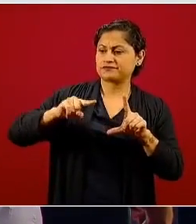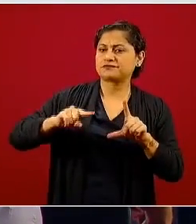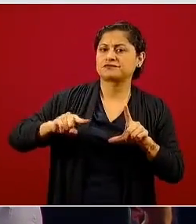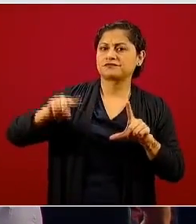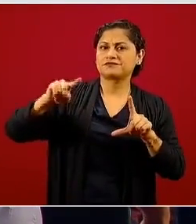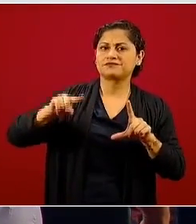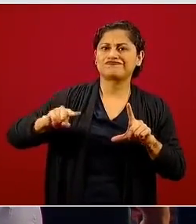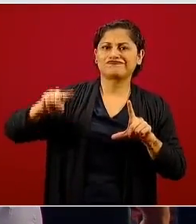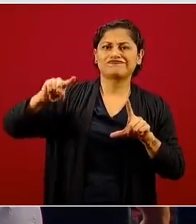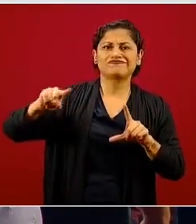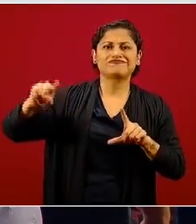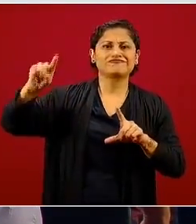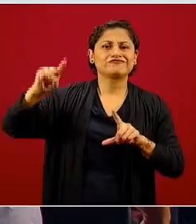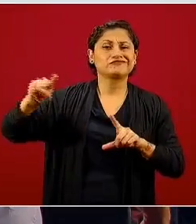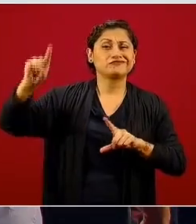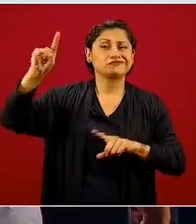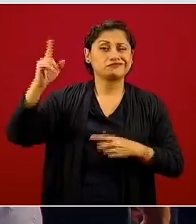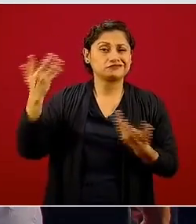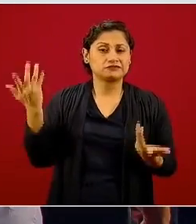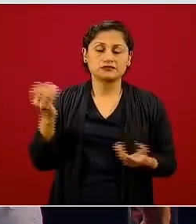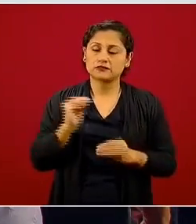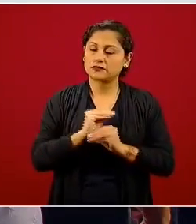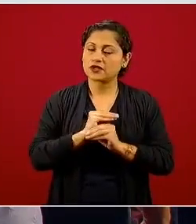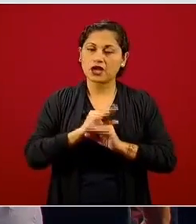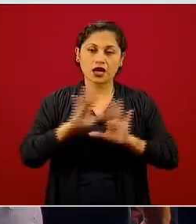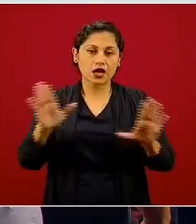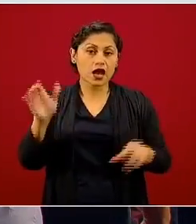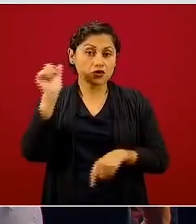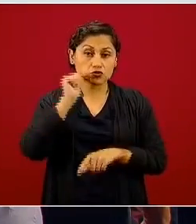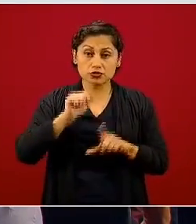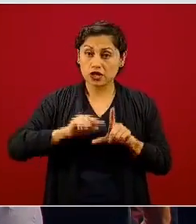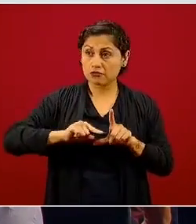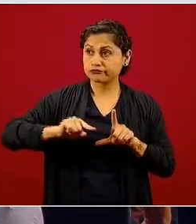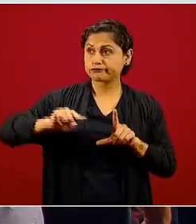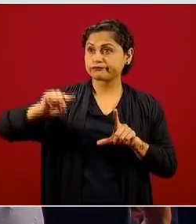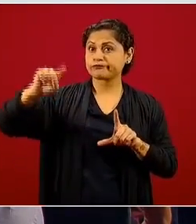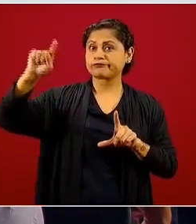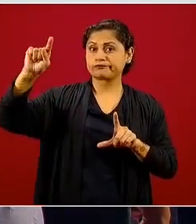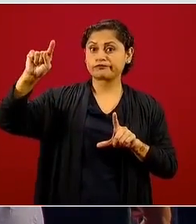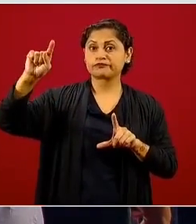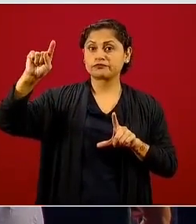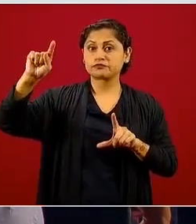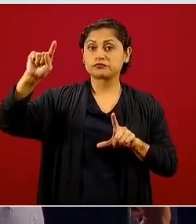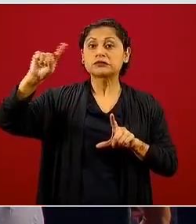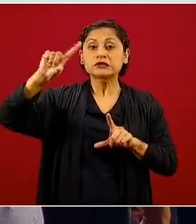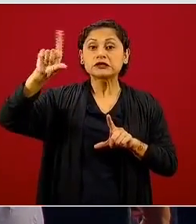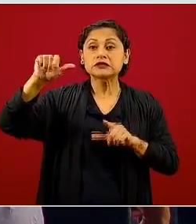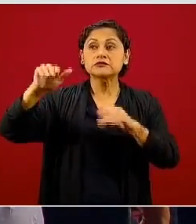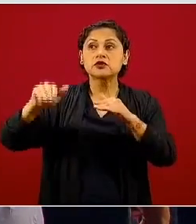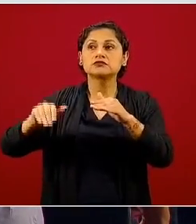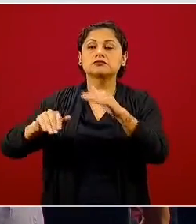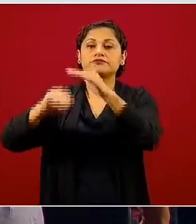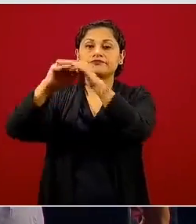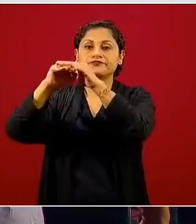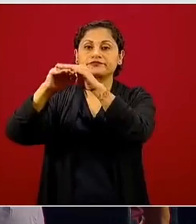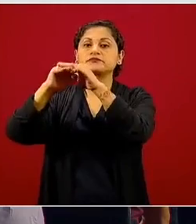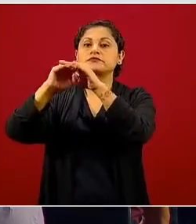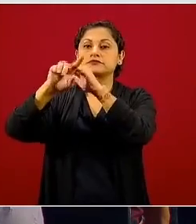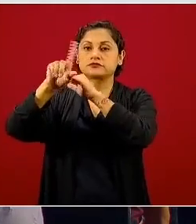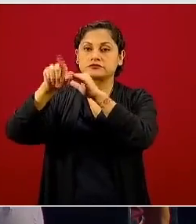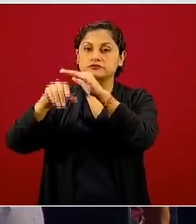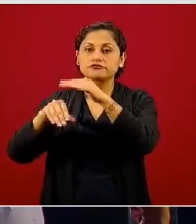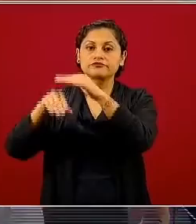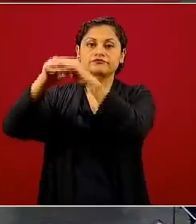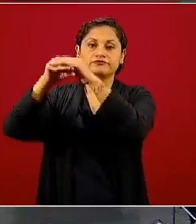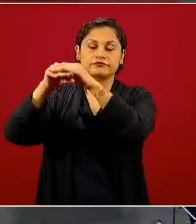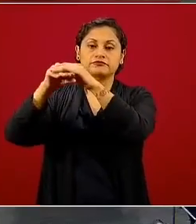subiendo? Esta curva siempre va a subir hasta que llegue a un punto de inflexión como este y ya no siga subiendo. A